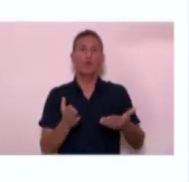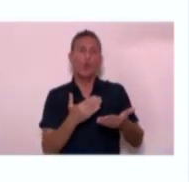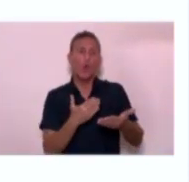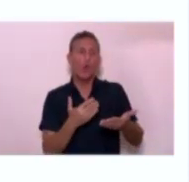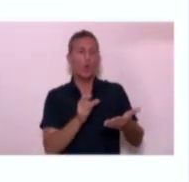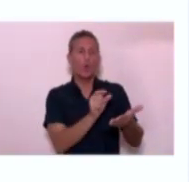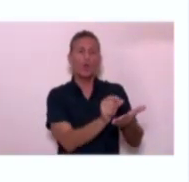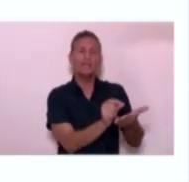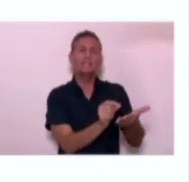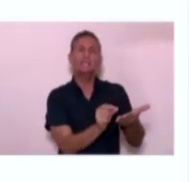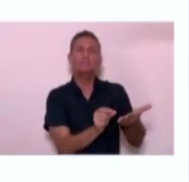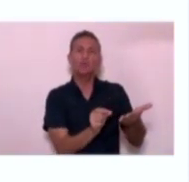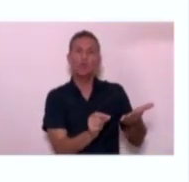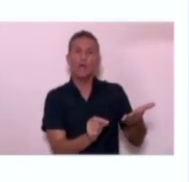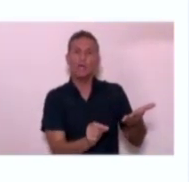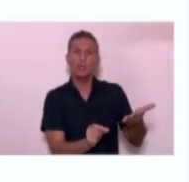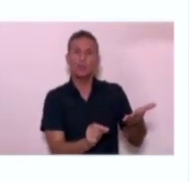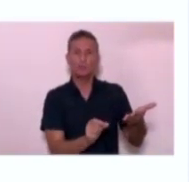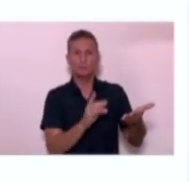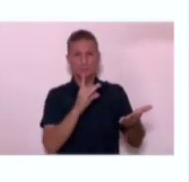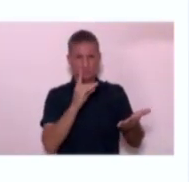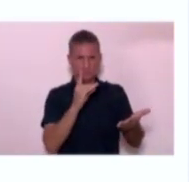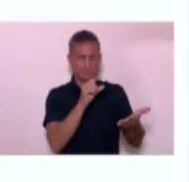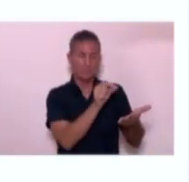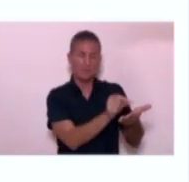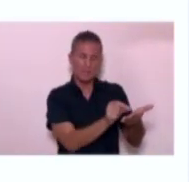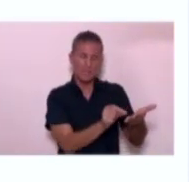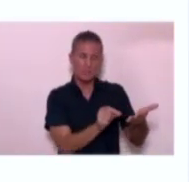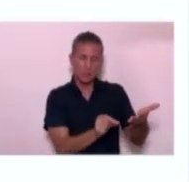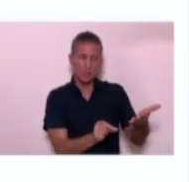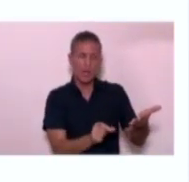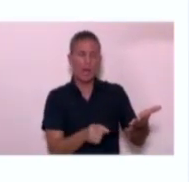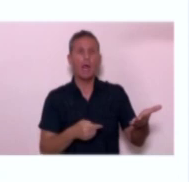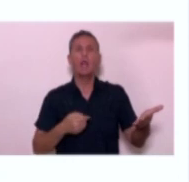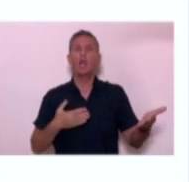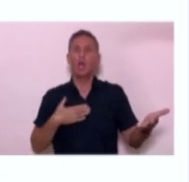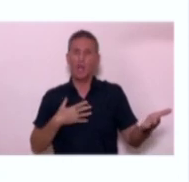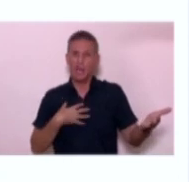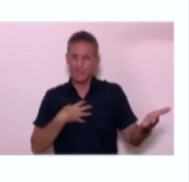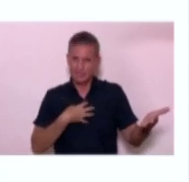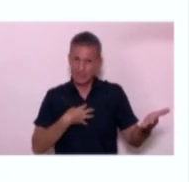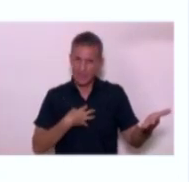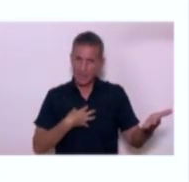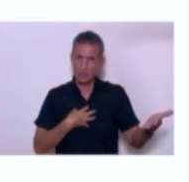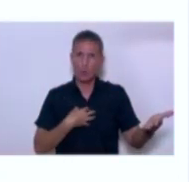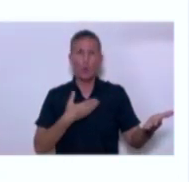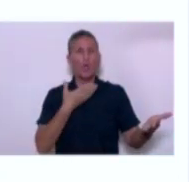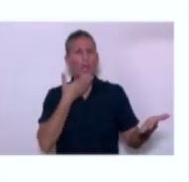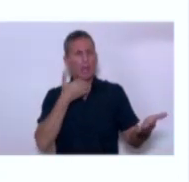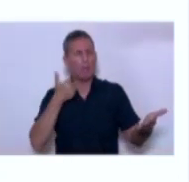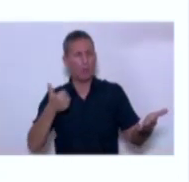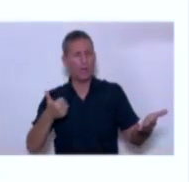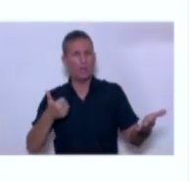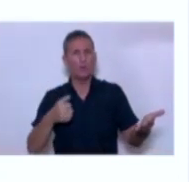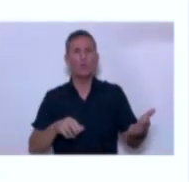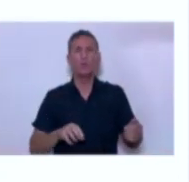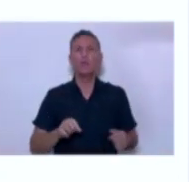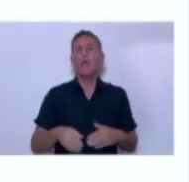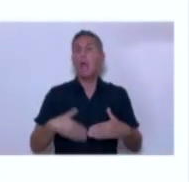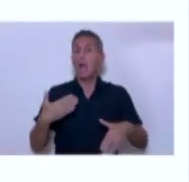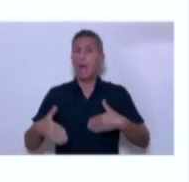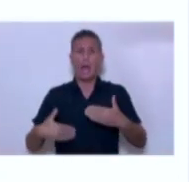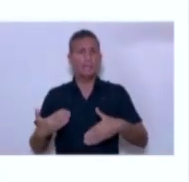alumno posee diccionario en su hogar. Traten siempre de tener también cerquita un diccionario, que es bueno para estos